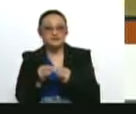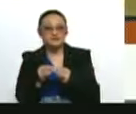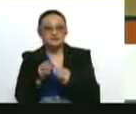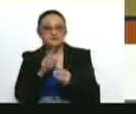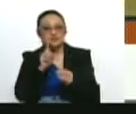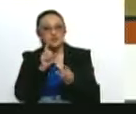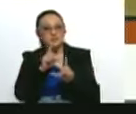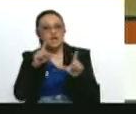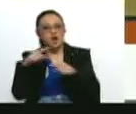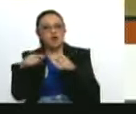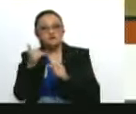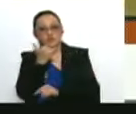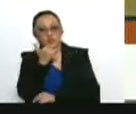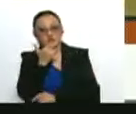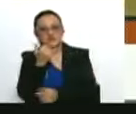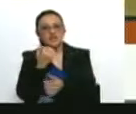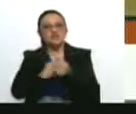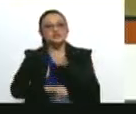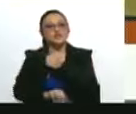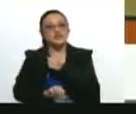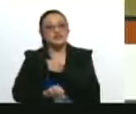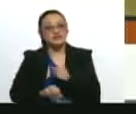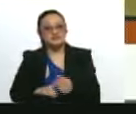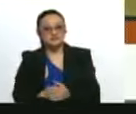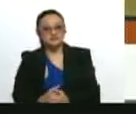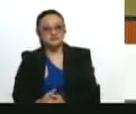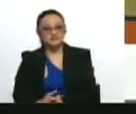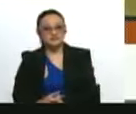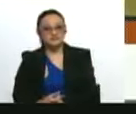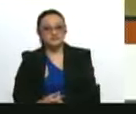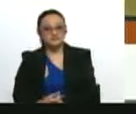las consecuencias de desobediencia civil.